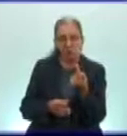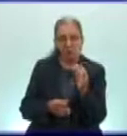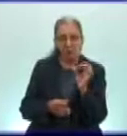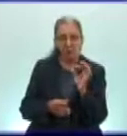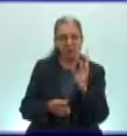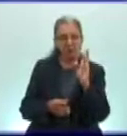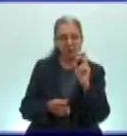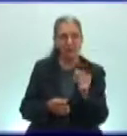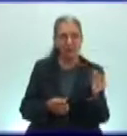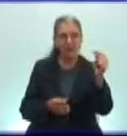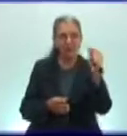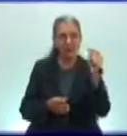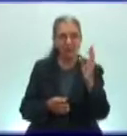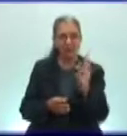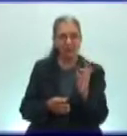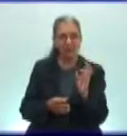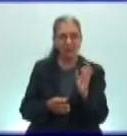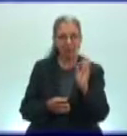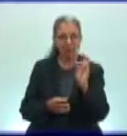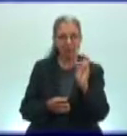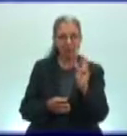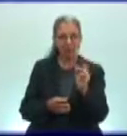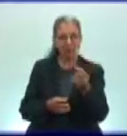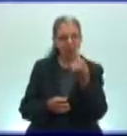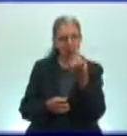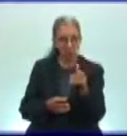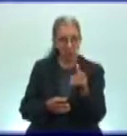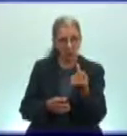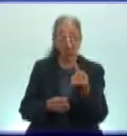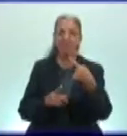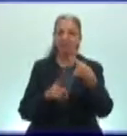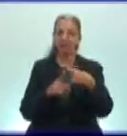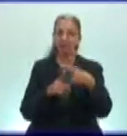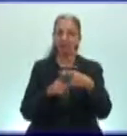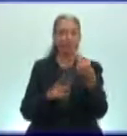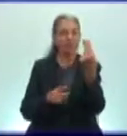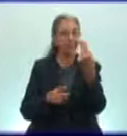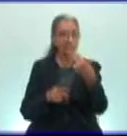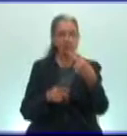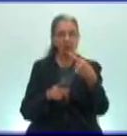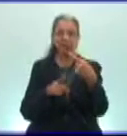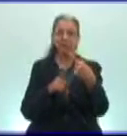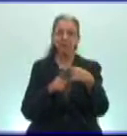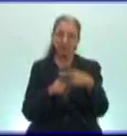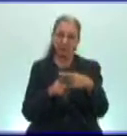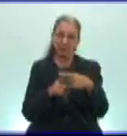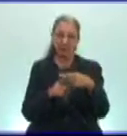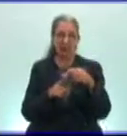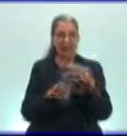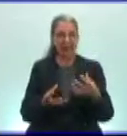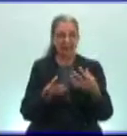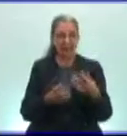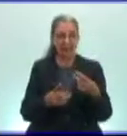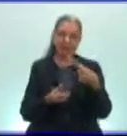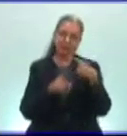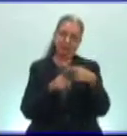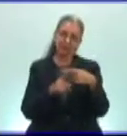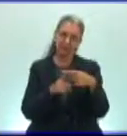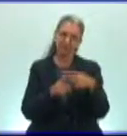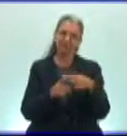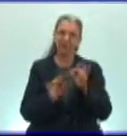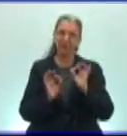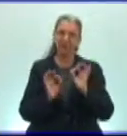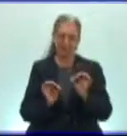la carga del núcleo. Y la carga del núcleo está determinada por la cantidad de protones, que son las partículas que en el